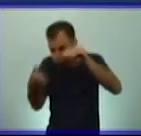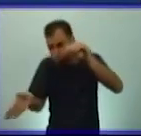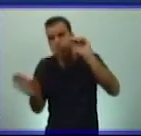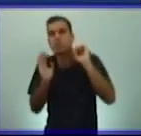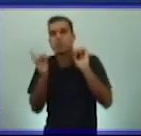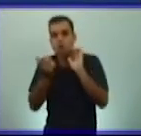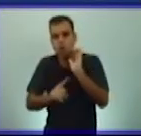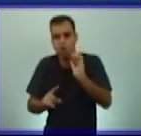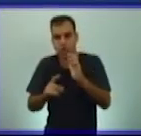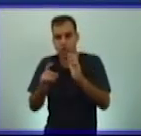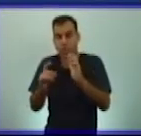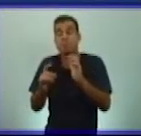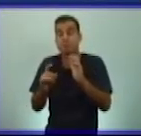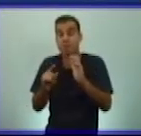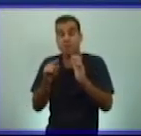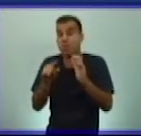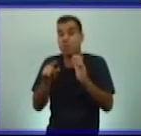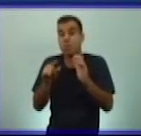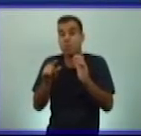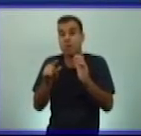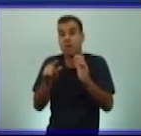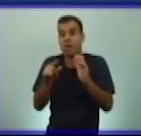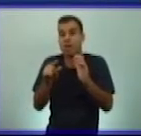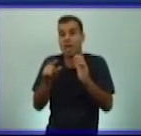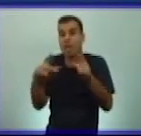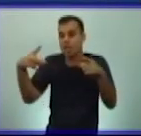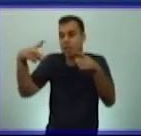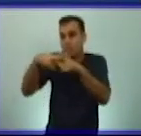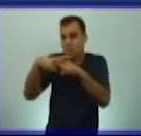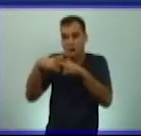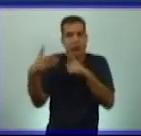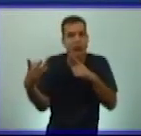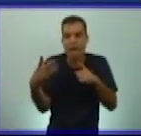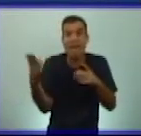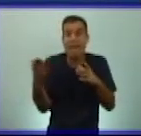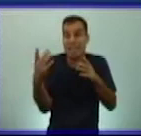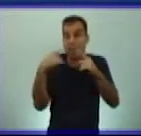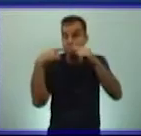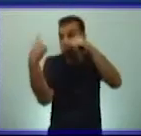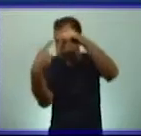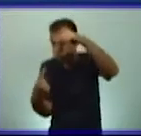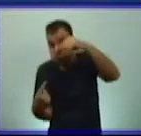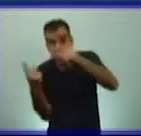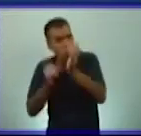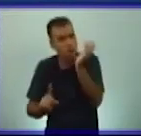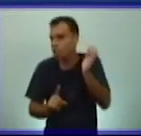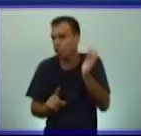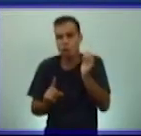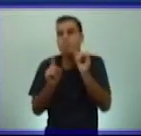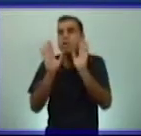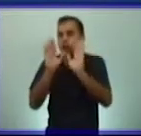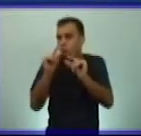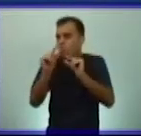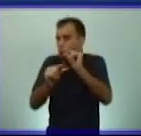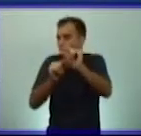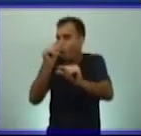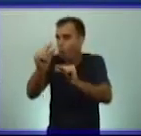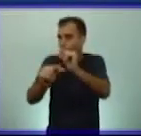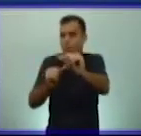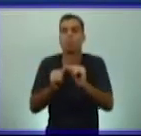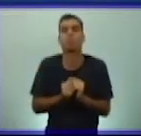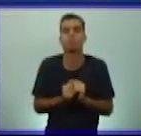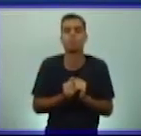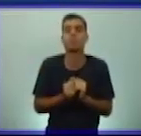no permite que la corriente se establezca de inmediato. Entonces, aquí en este caso estamos